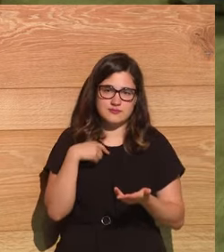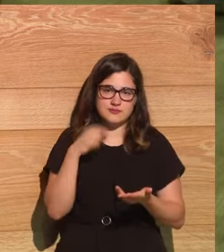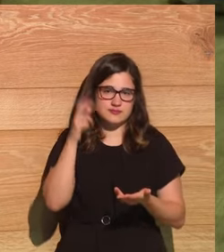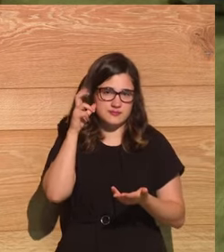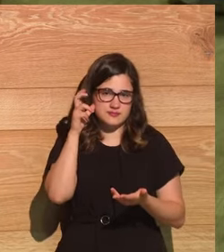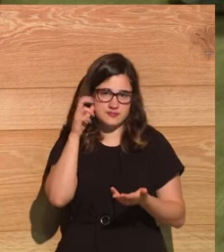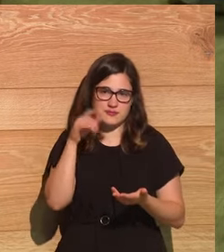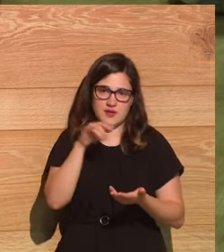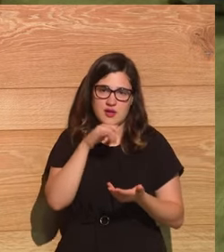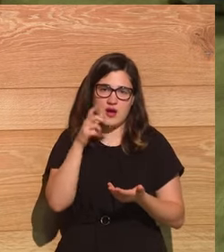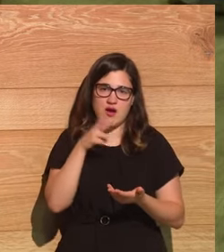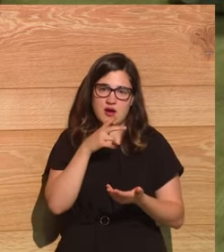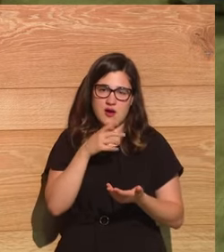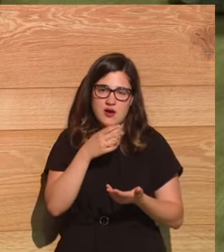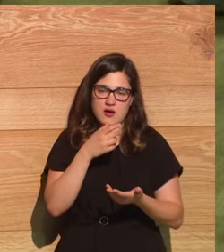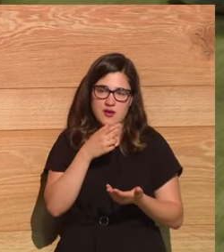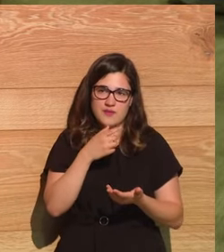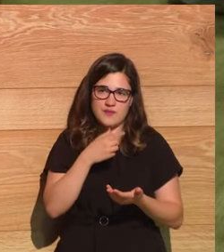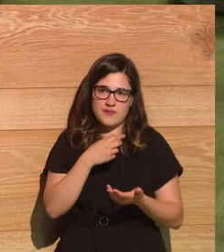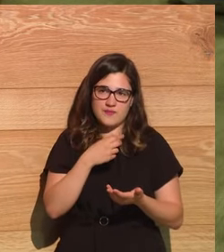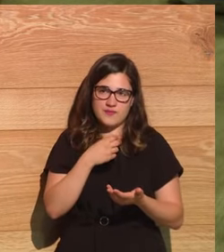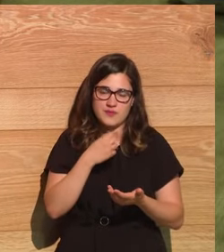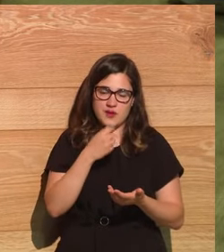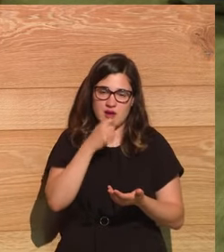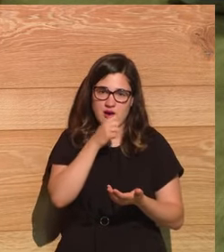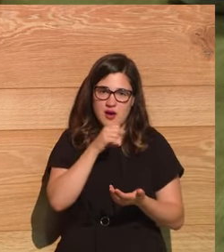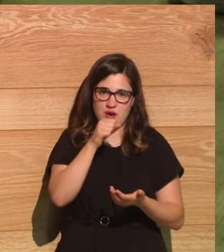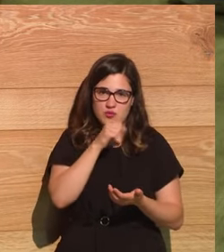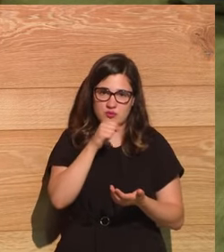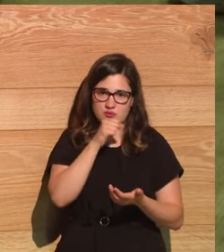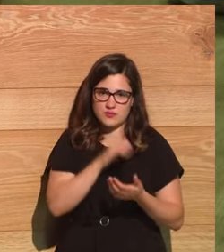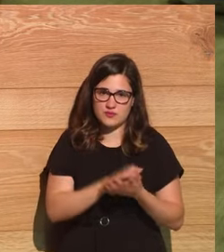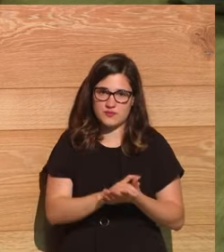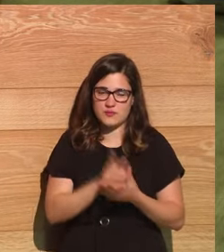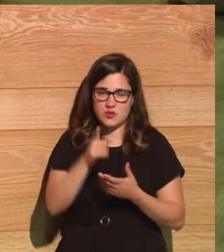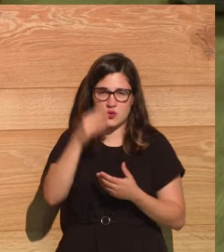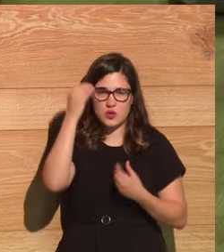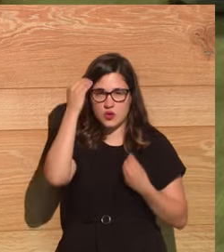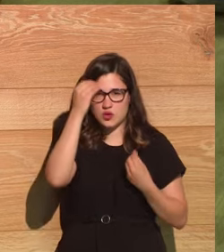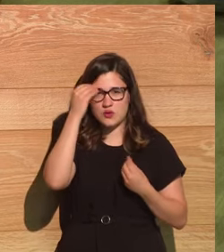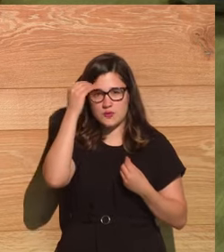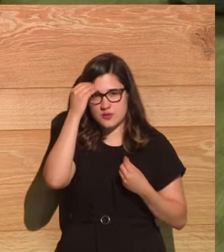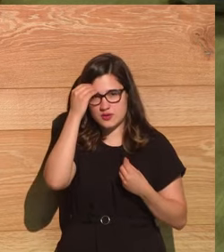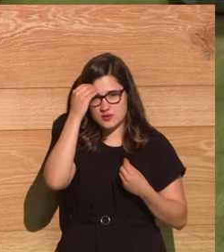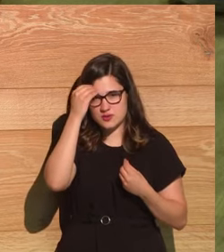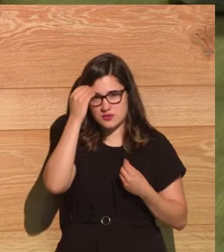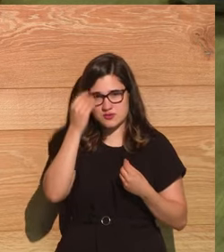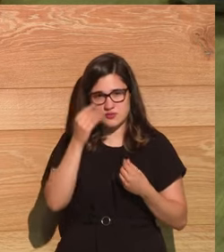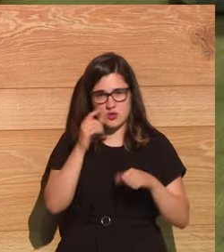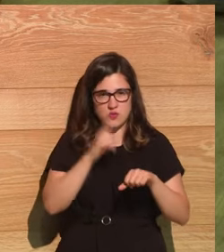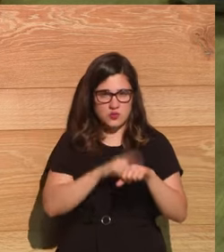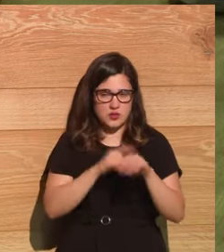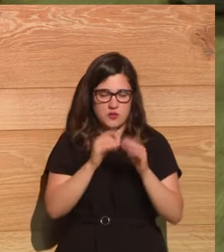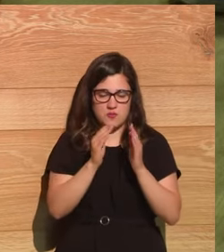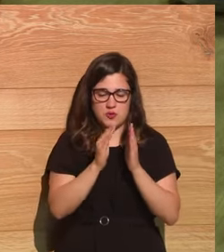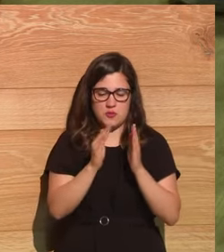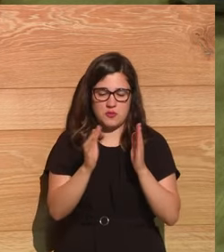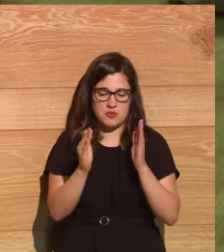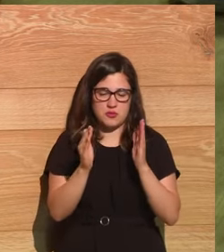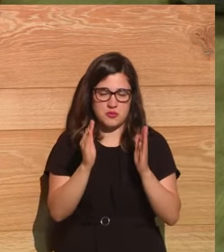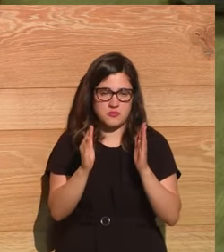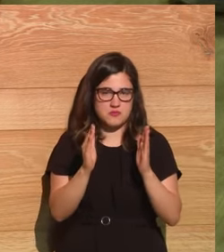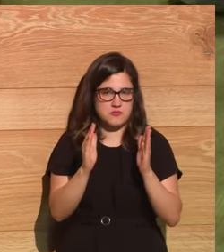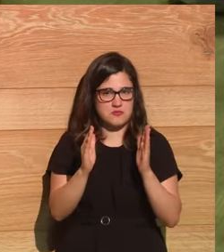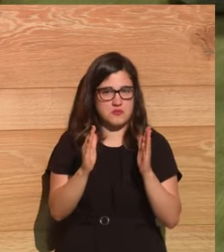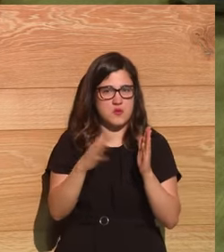¿no? La pregunta es muy sencilla, es, ¿tú crees que en un plazo de tiempo relativo